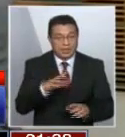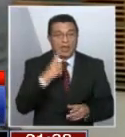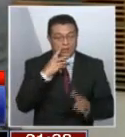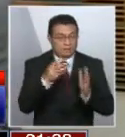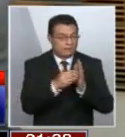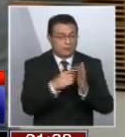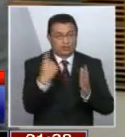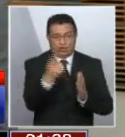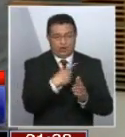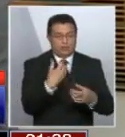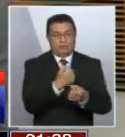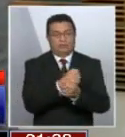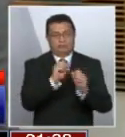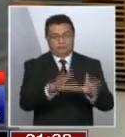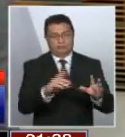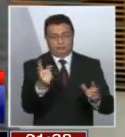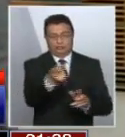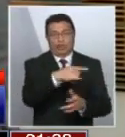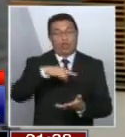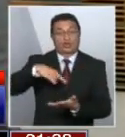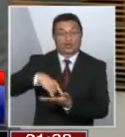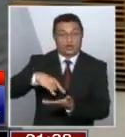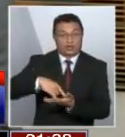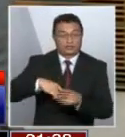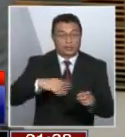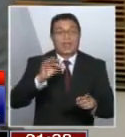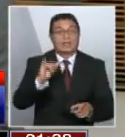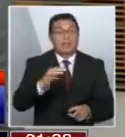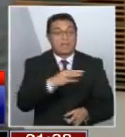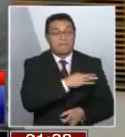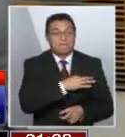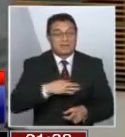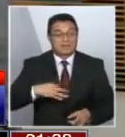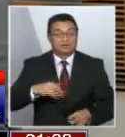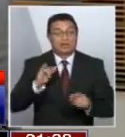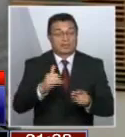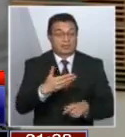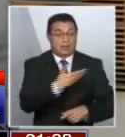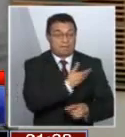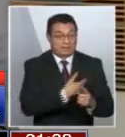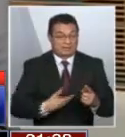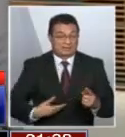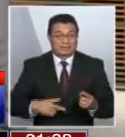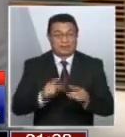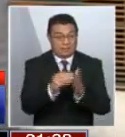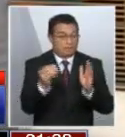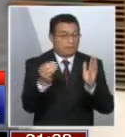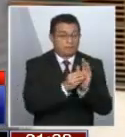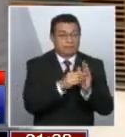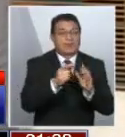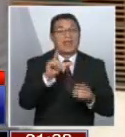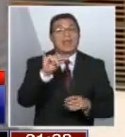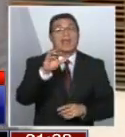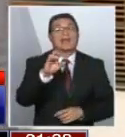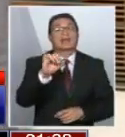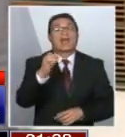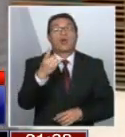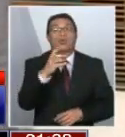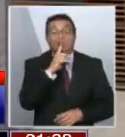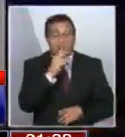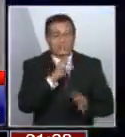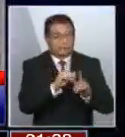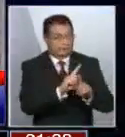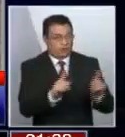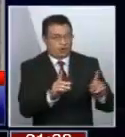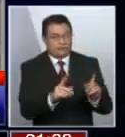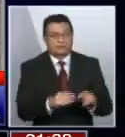autoexcluyó el Congreso y también los ministros y la presidenta de la aplicación del reajuste Diputado, del sector público. Usted recordaba